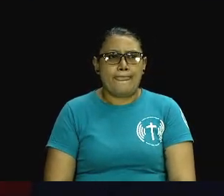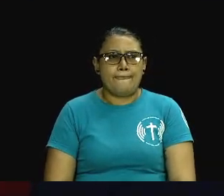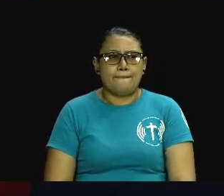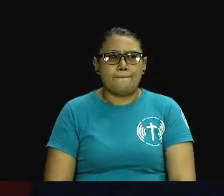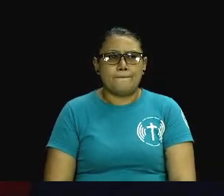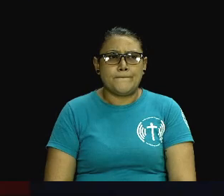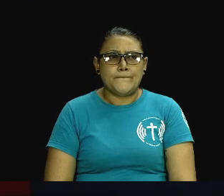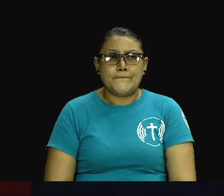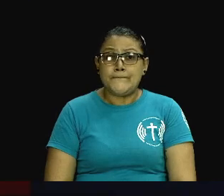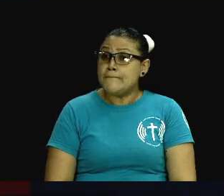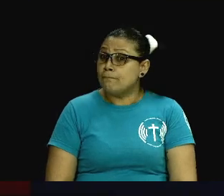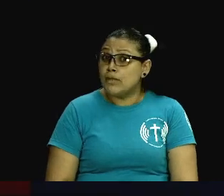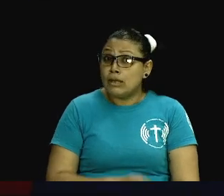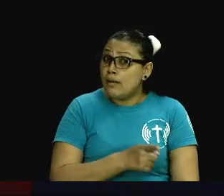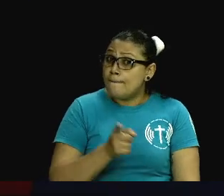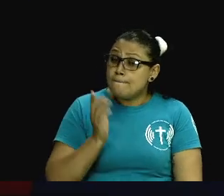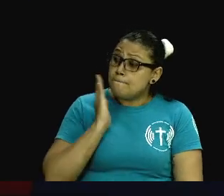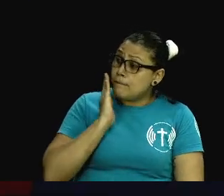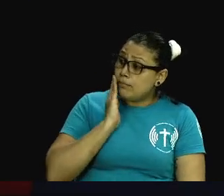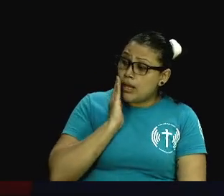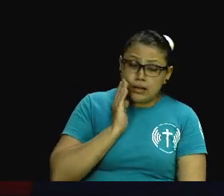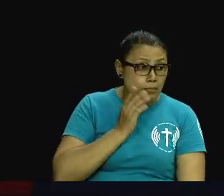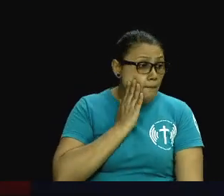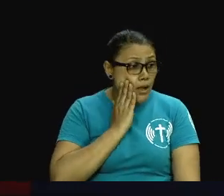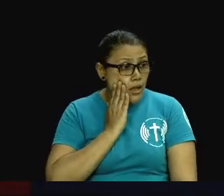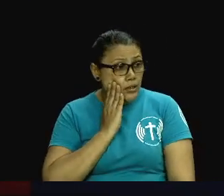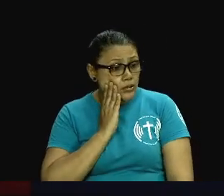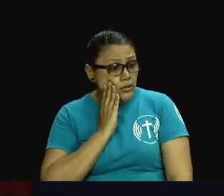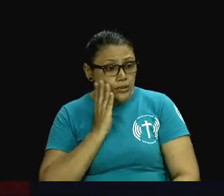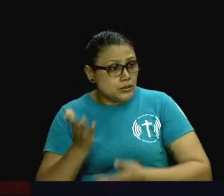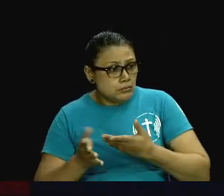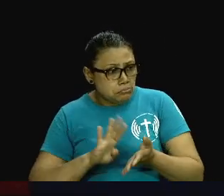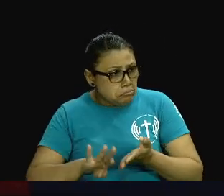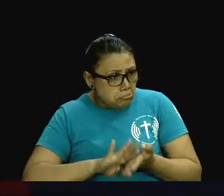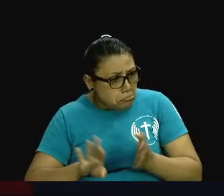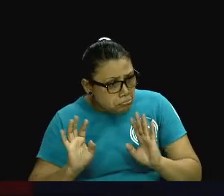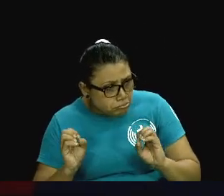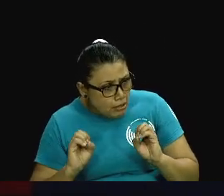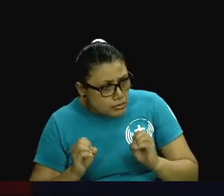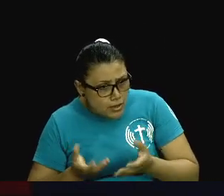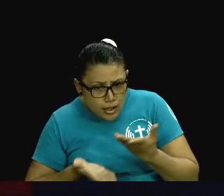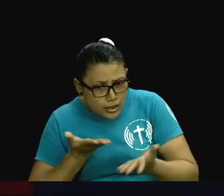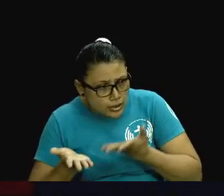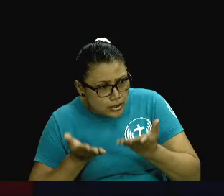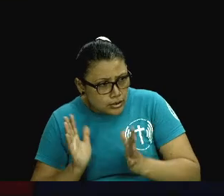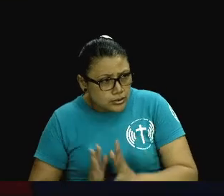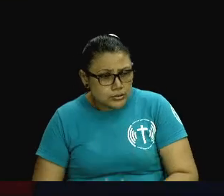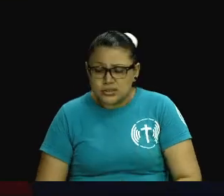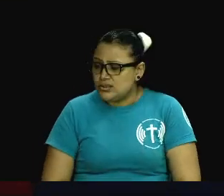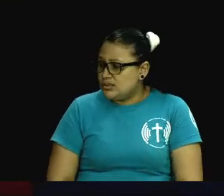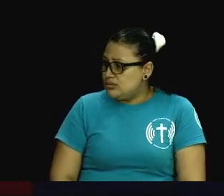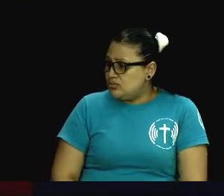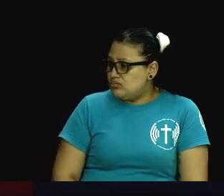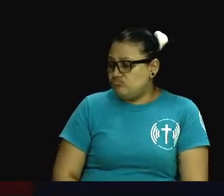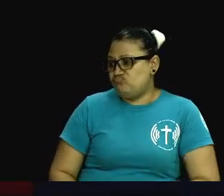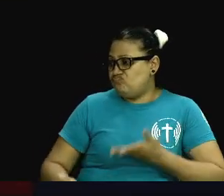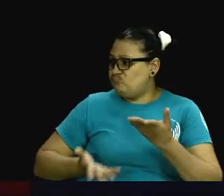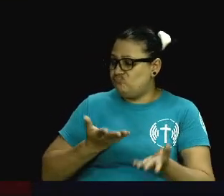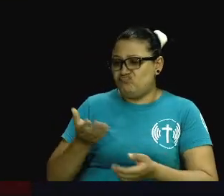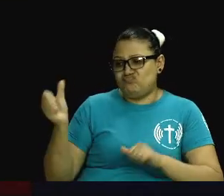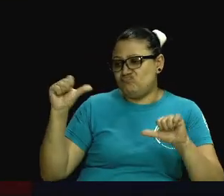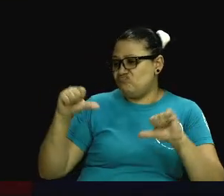y ya no va a comprar nada mamá para que para que podamos vender es que el negocio está malo